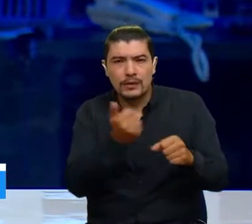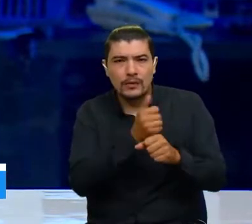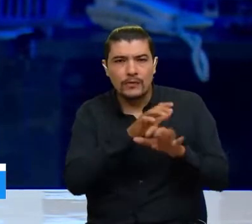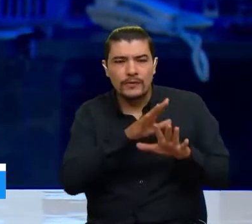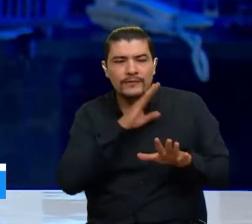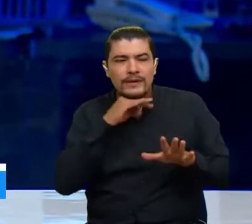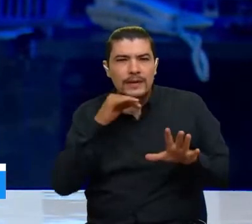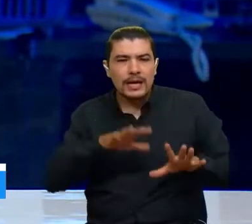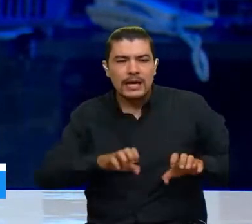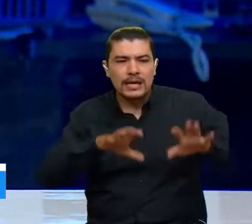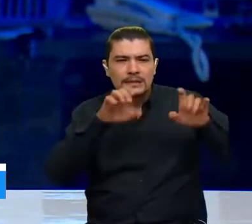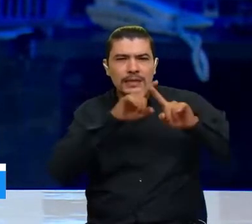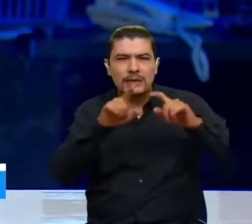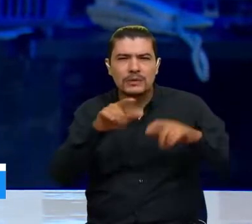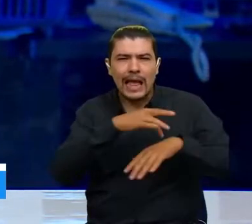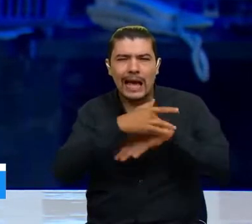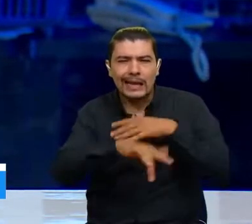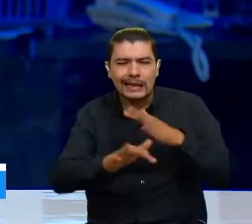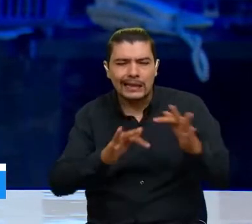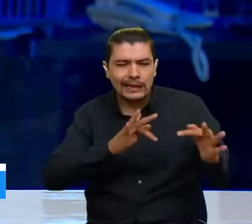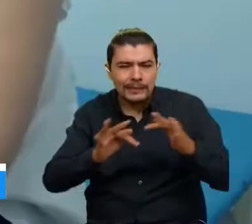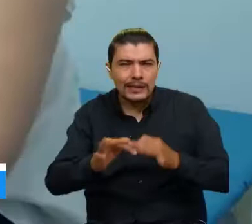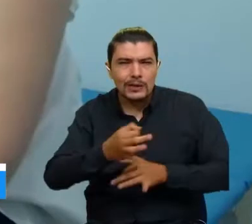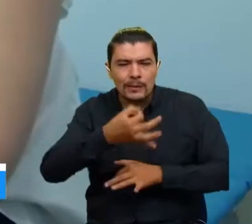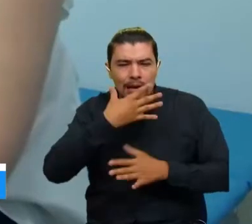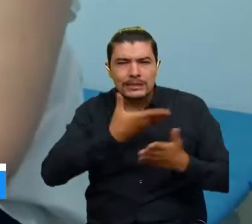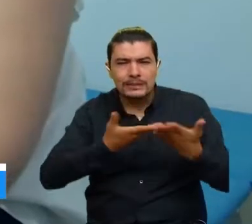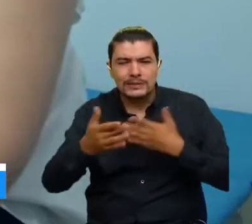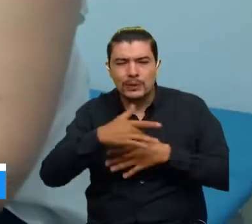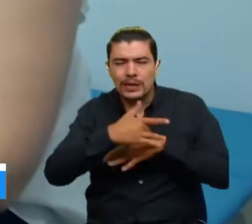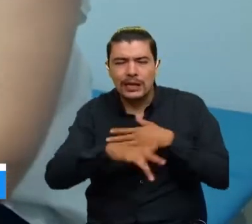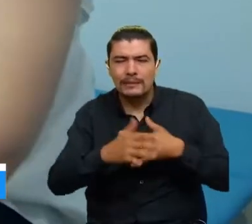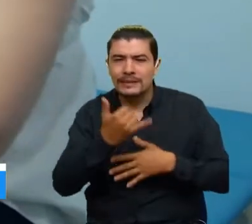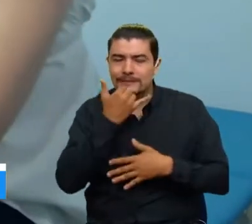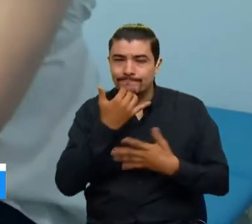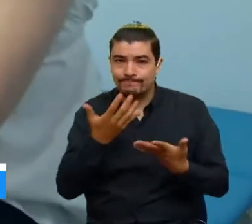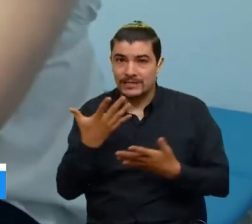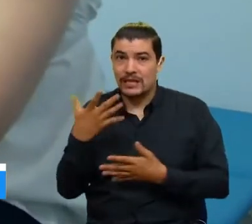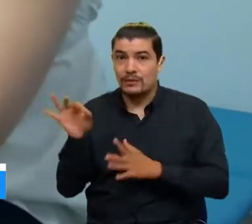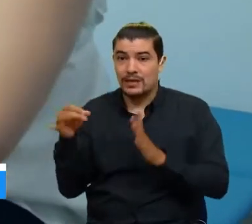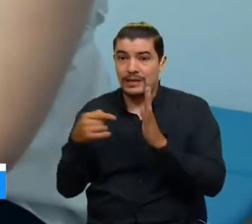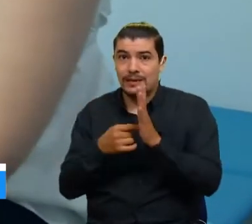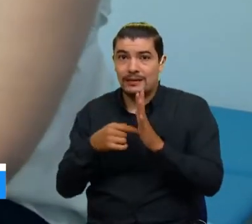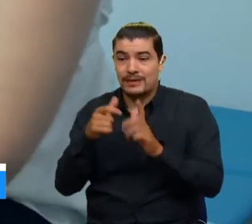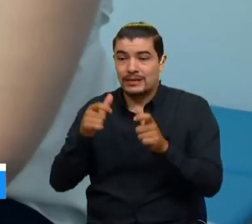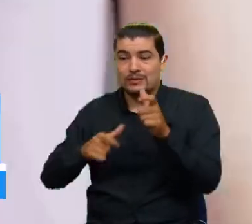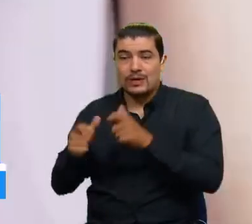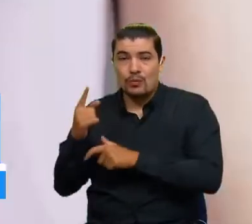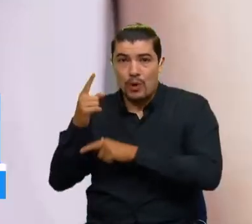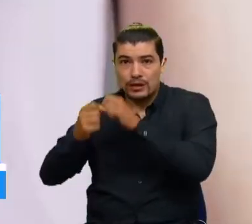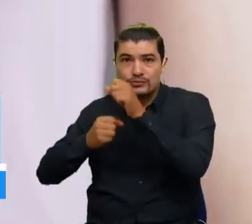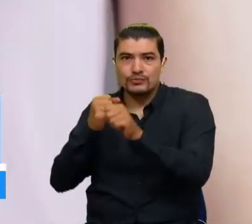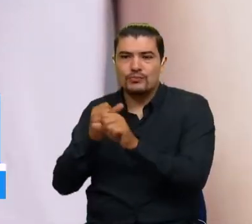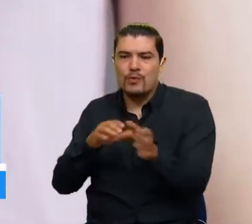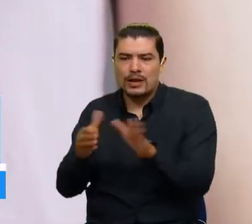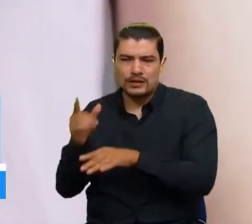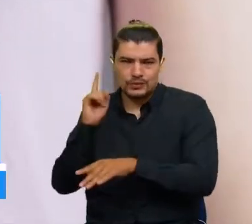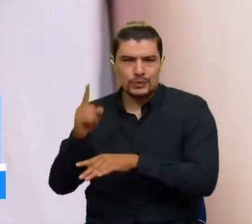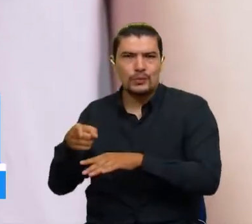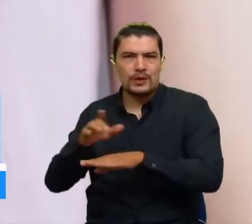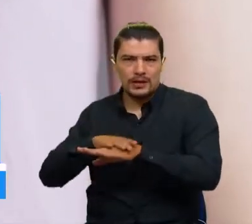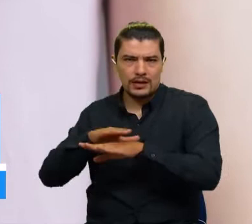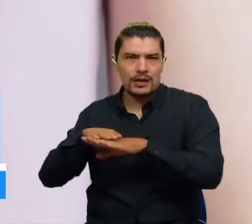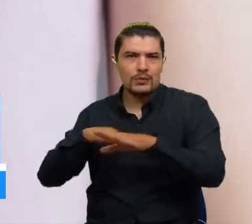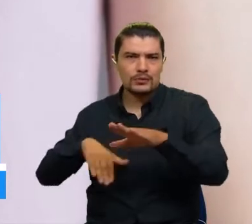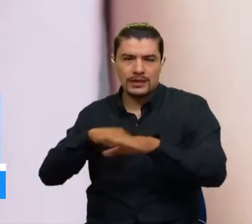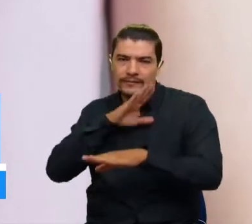eficiente? Aquí los contamos. Cerca de 50.000 muertes al año en Colombia deja el cáncer. Fortalecer ecosistemas de